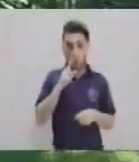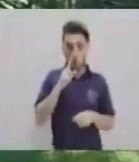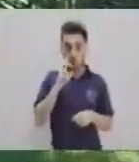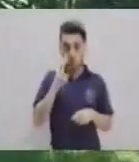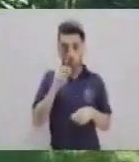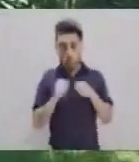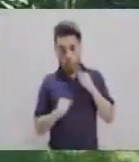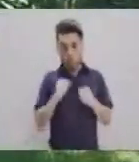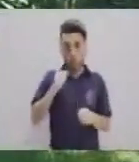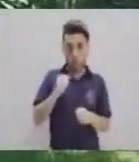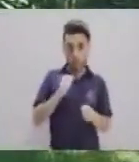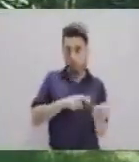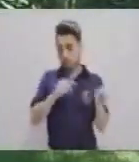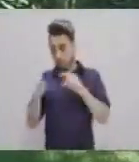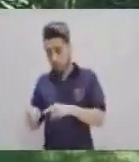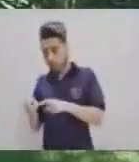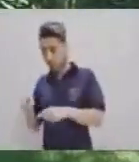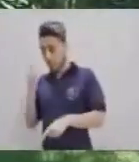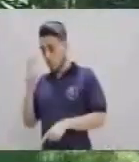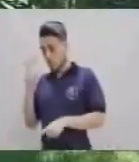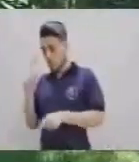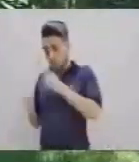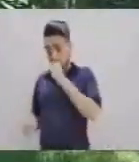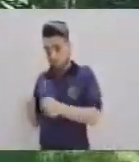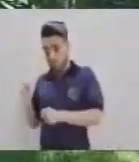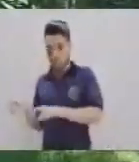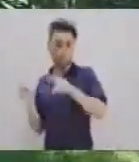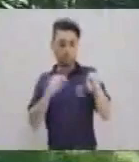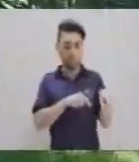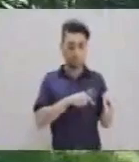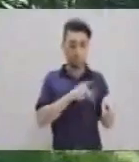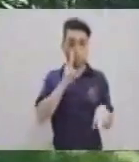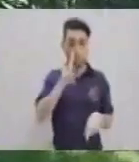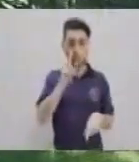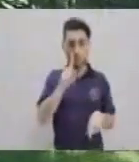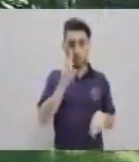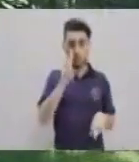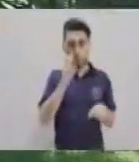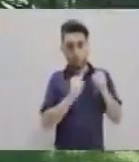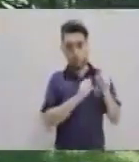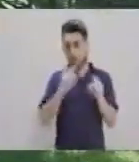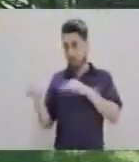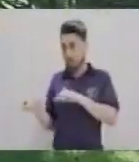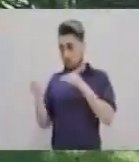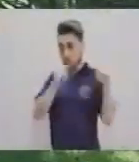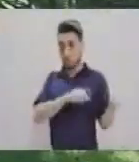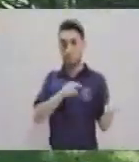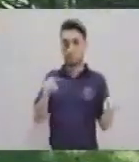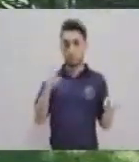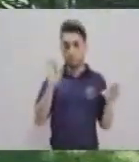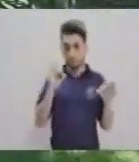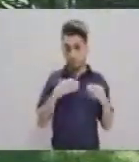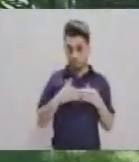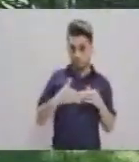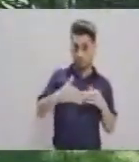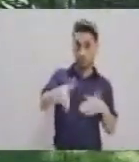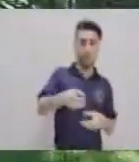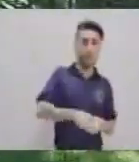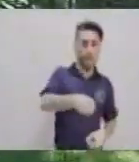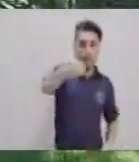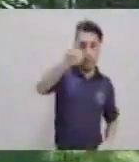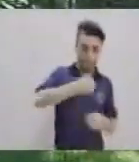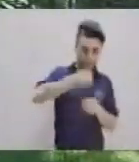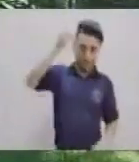y el tercero pasamos. Y así hasta que logremos culminar todo el recorrido del